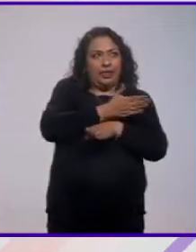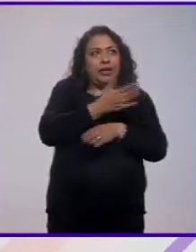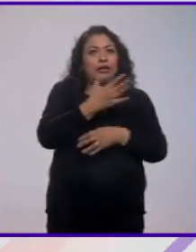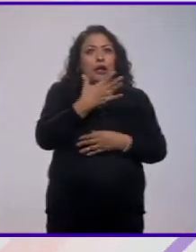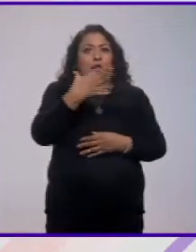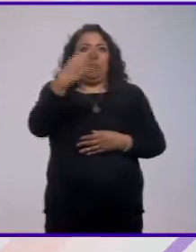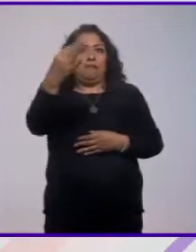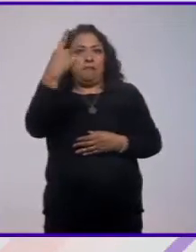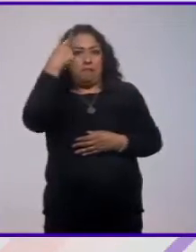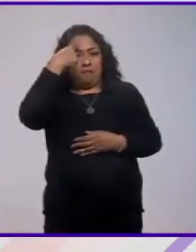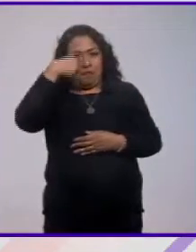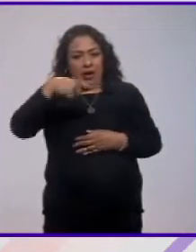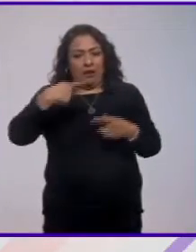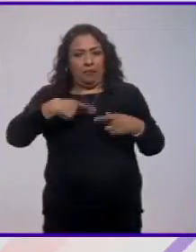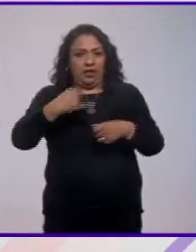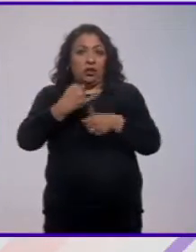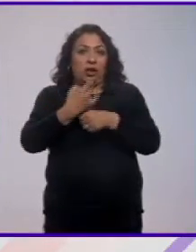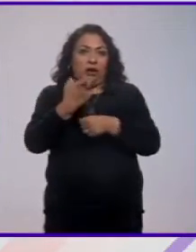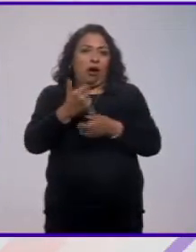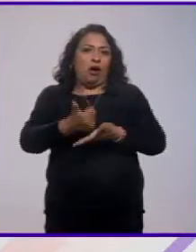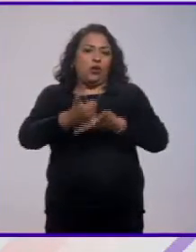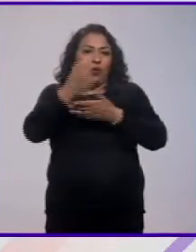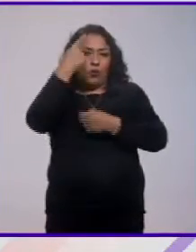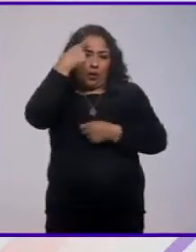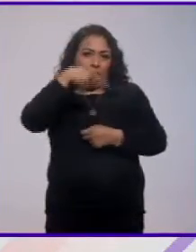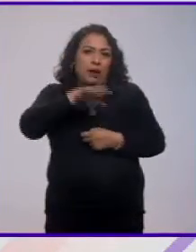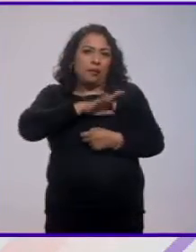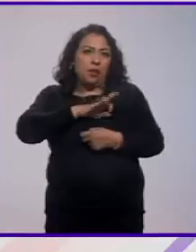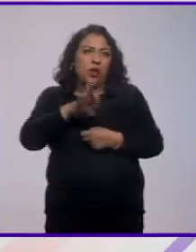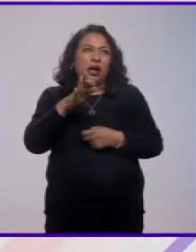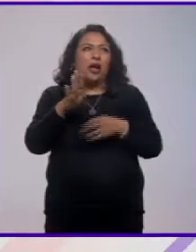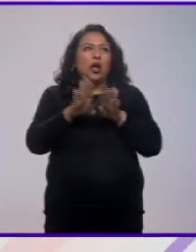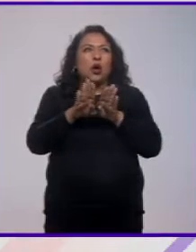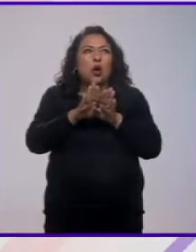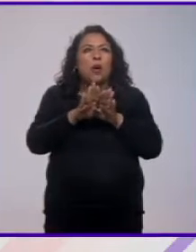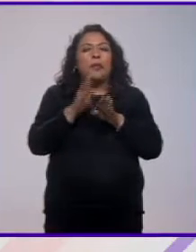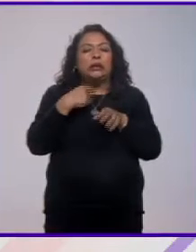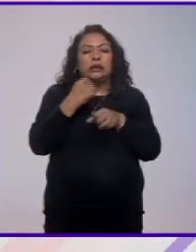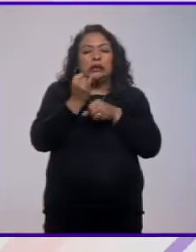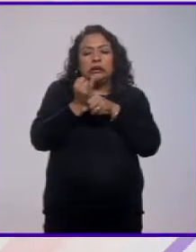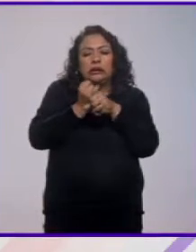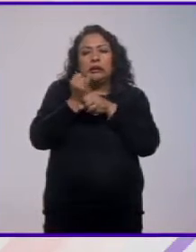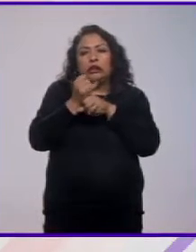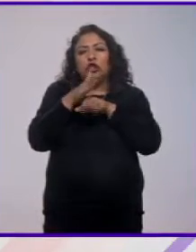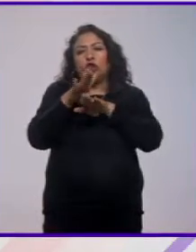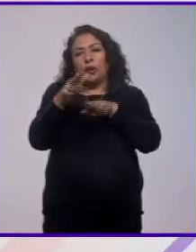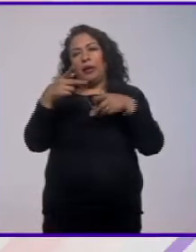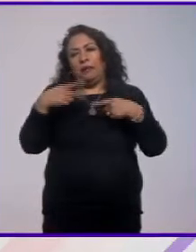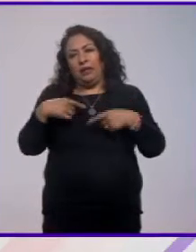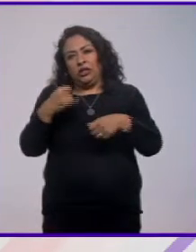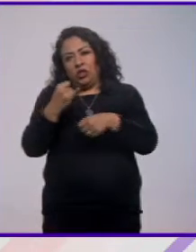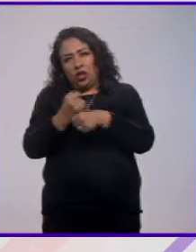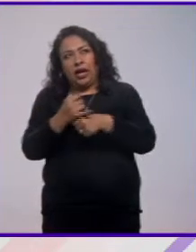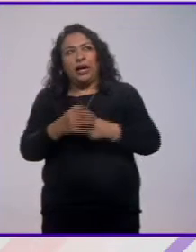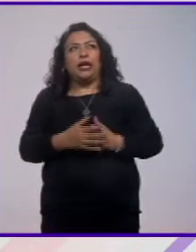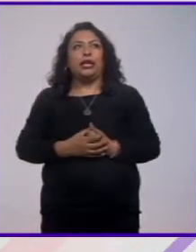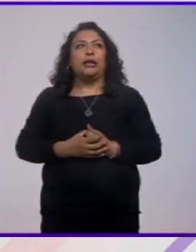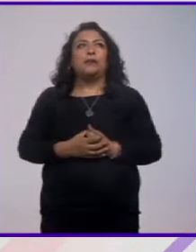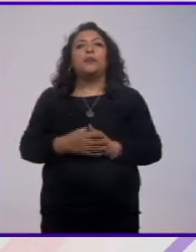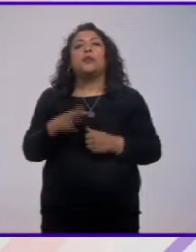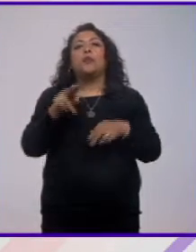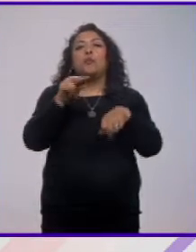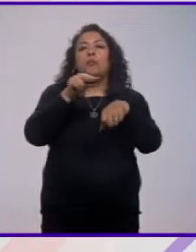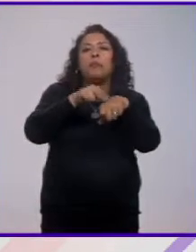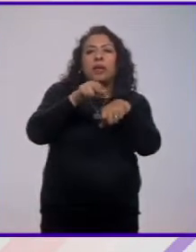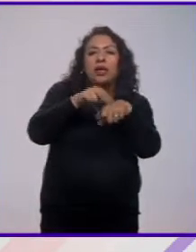personaje. Entonces eso te da oportunidad de generar varias capas de investigación sobre el personaje, la parte